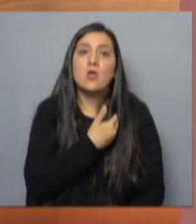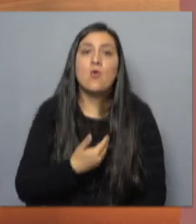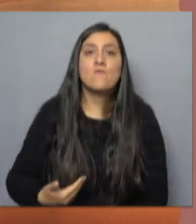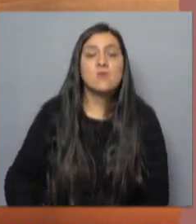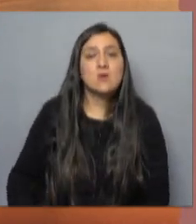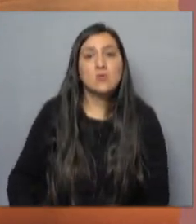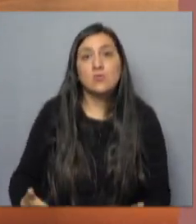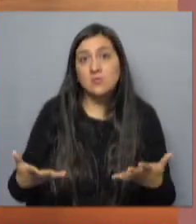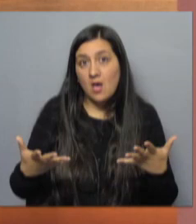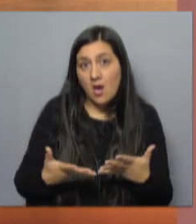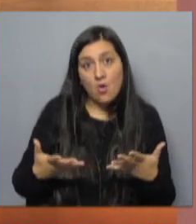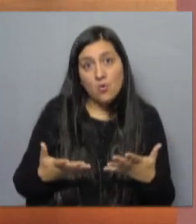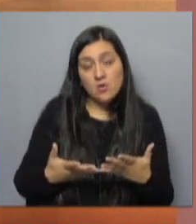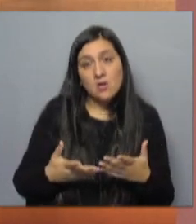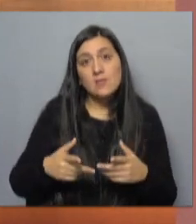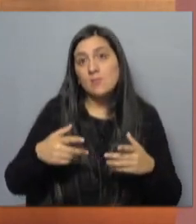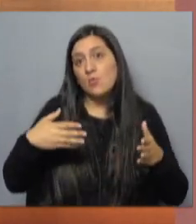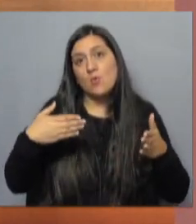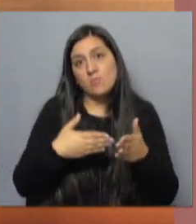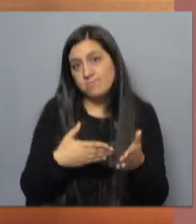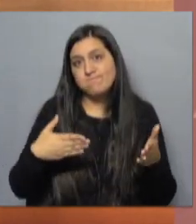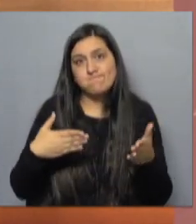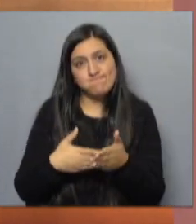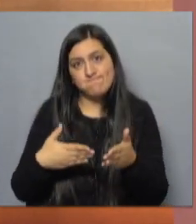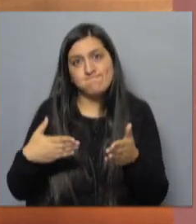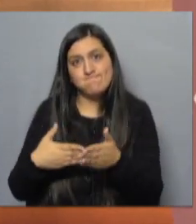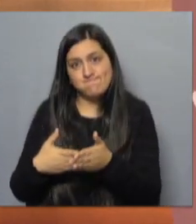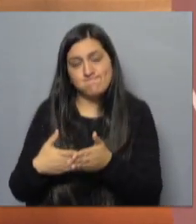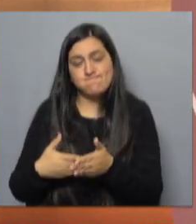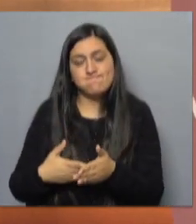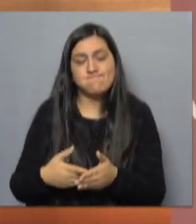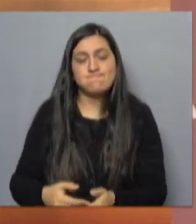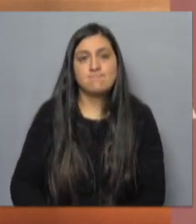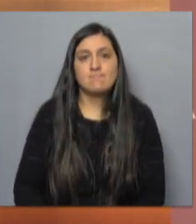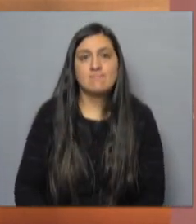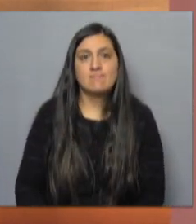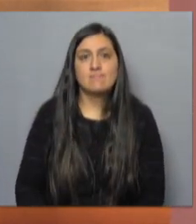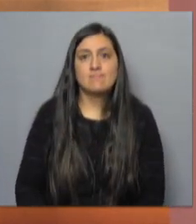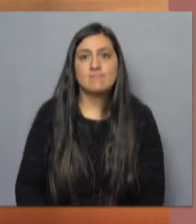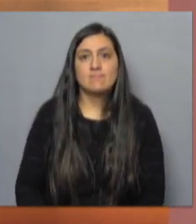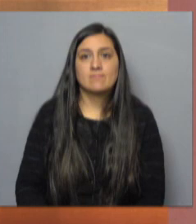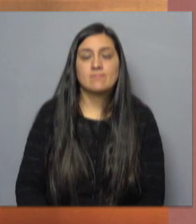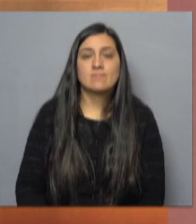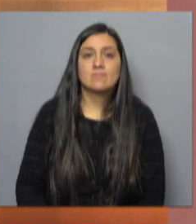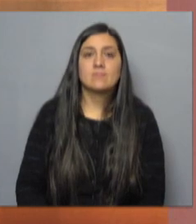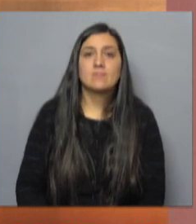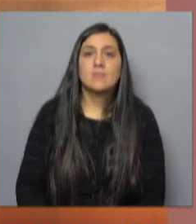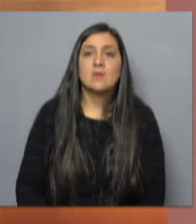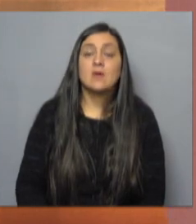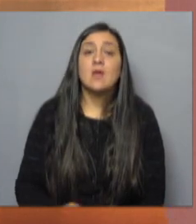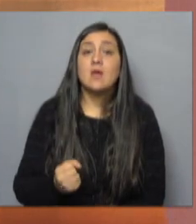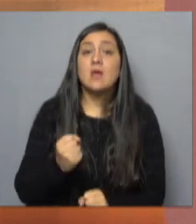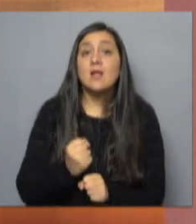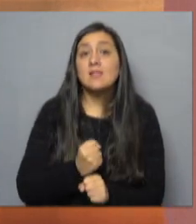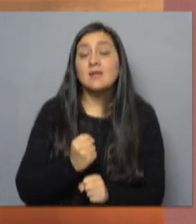actual nos ha metido algunas trabitas ahí en la vuelta. Básicamente se cortó el trabajo, ¿sí?, que estaba haciendo